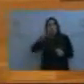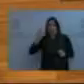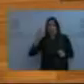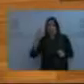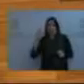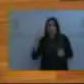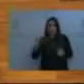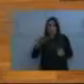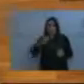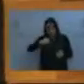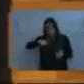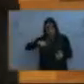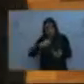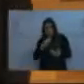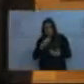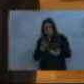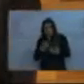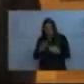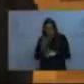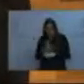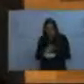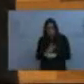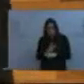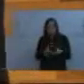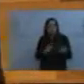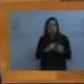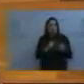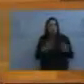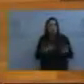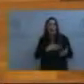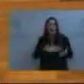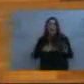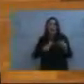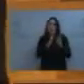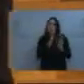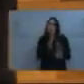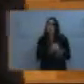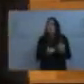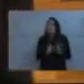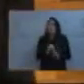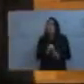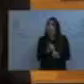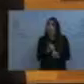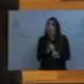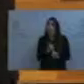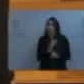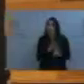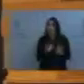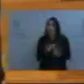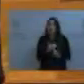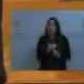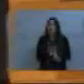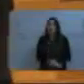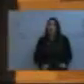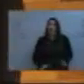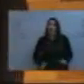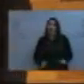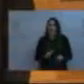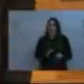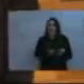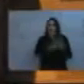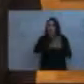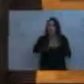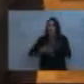a propuesta del Partido Popular, lo que se buscaba es que la solución de las nuevas viviendas no tuviera coste para los vecinos. Yo me acuerdo que aquello